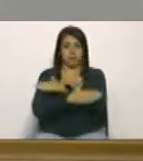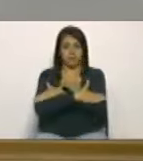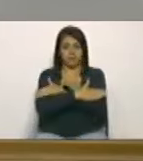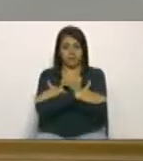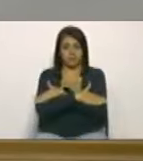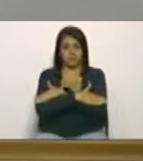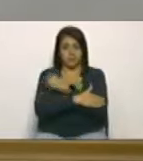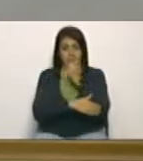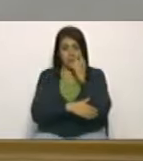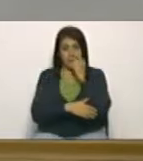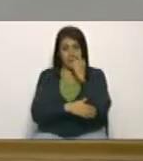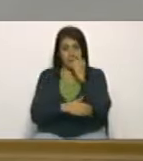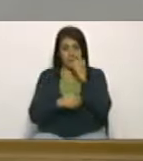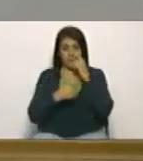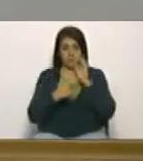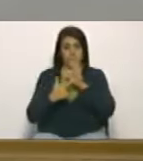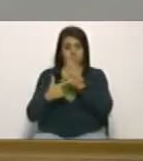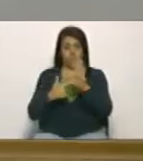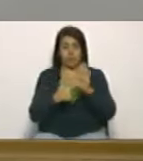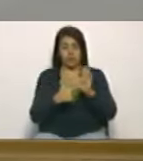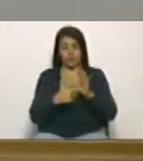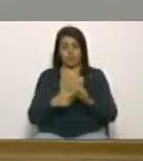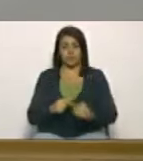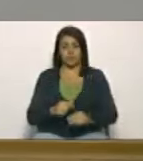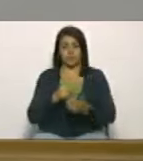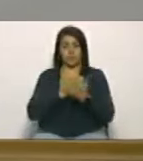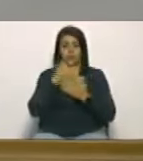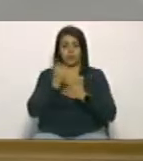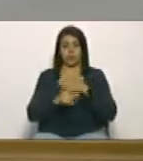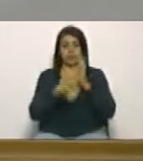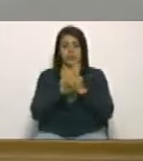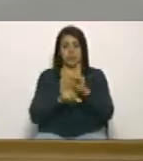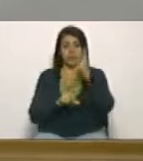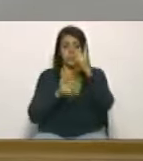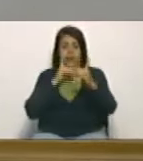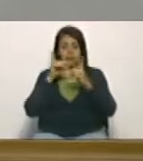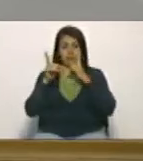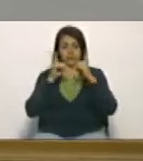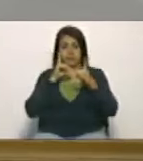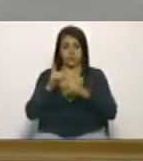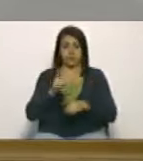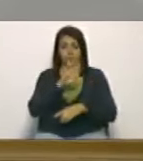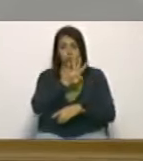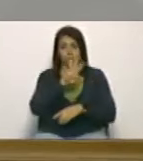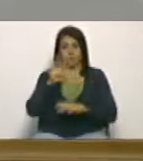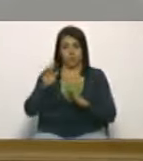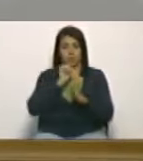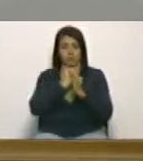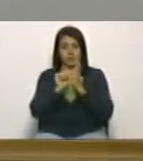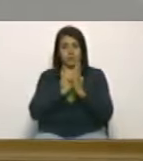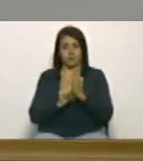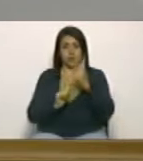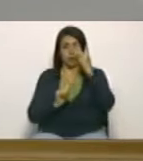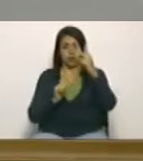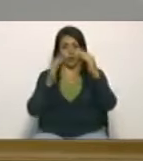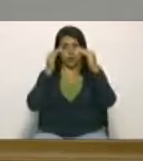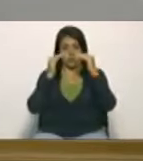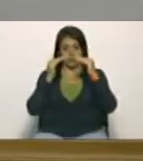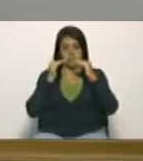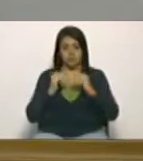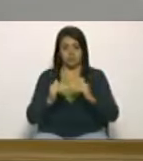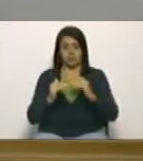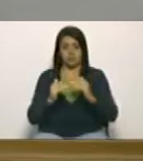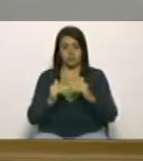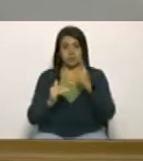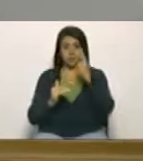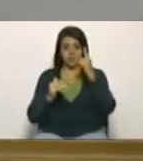felicitar la presentación de este proyecto de ley en primera discusión, 44 artículos, dos disposiciones transitorias